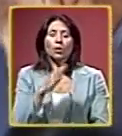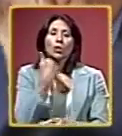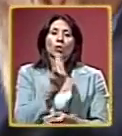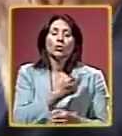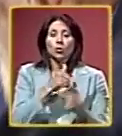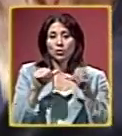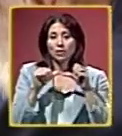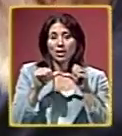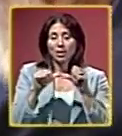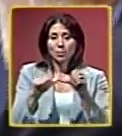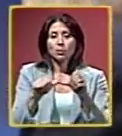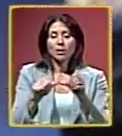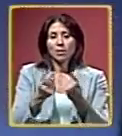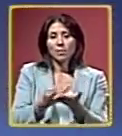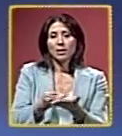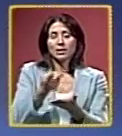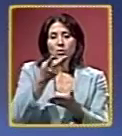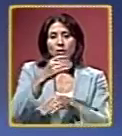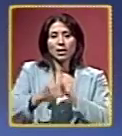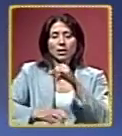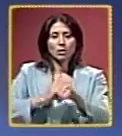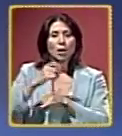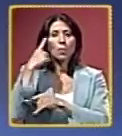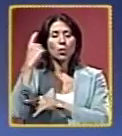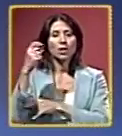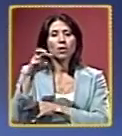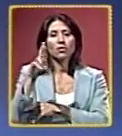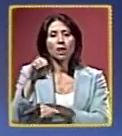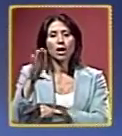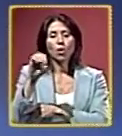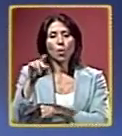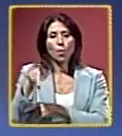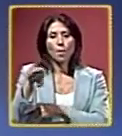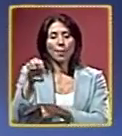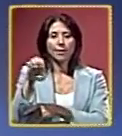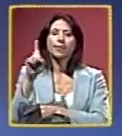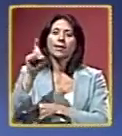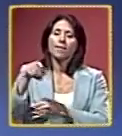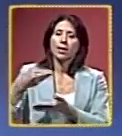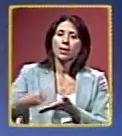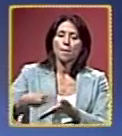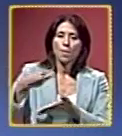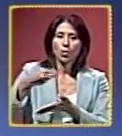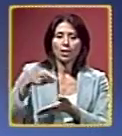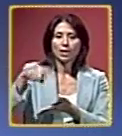precio internacional porque Recope tiene que importar esos productos, ¿no?